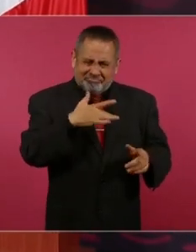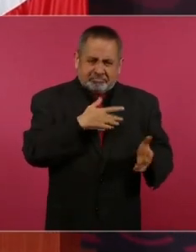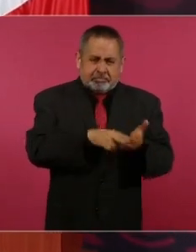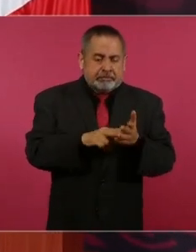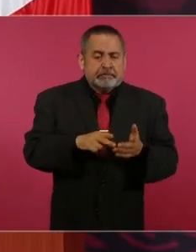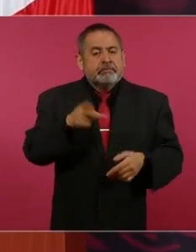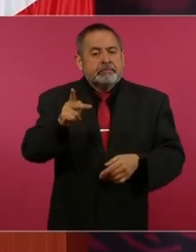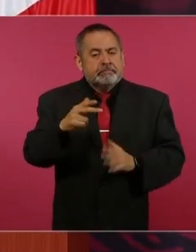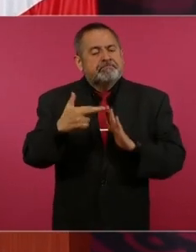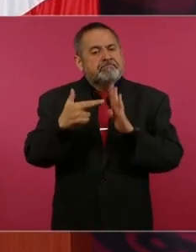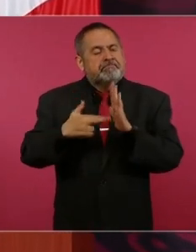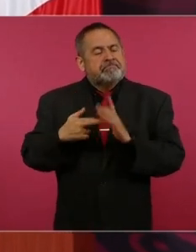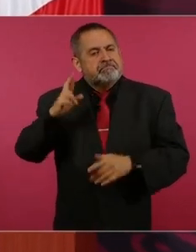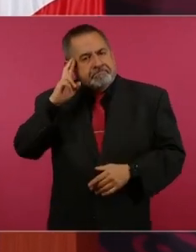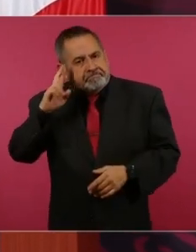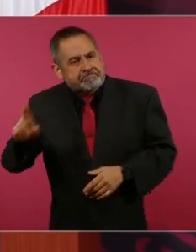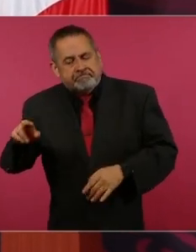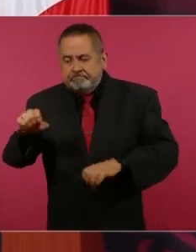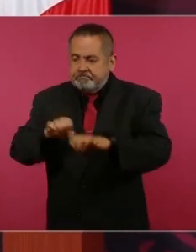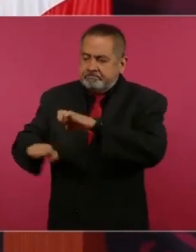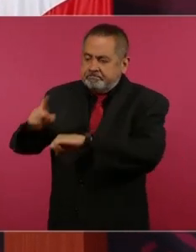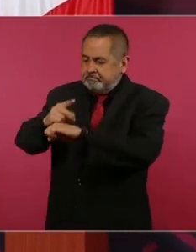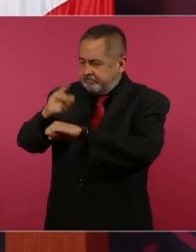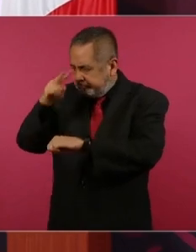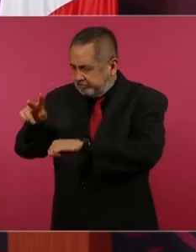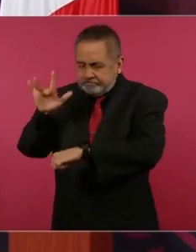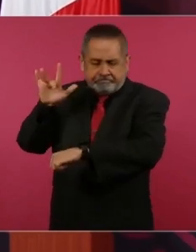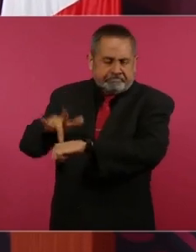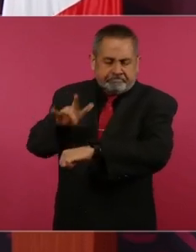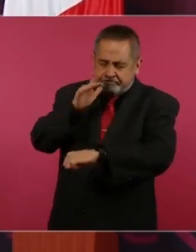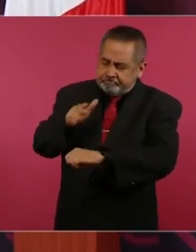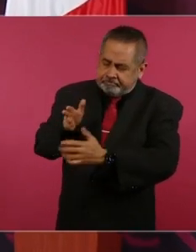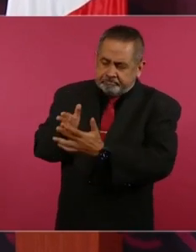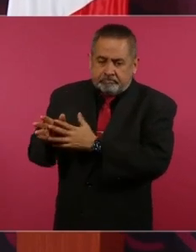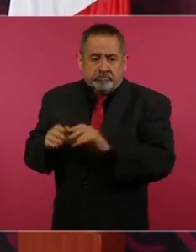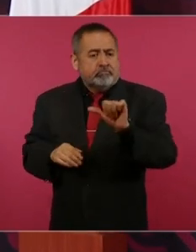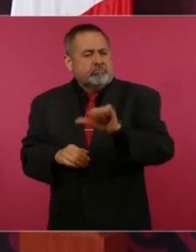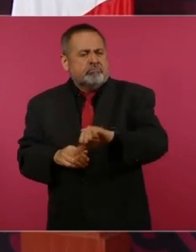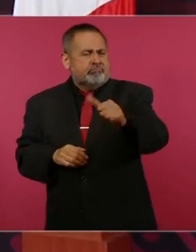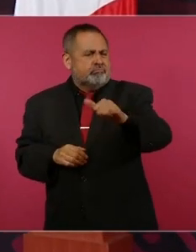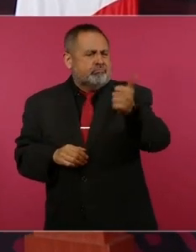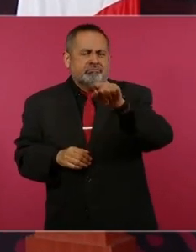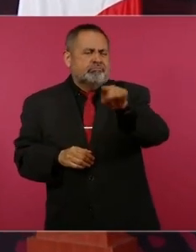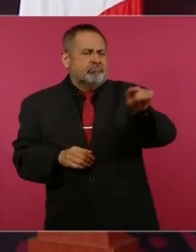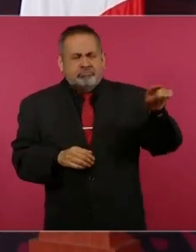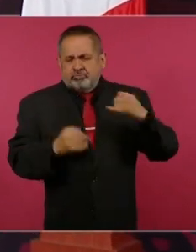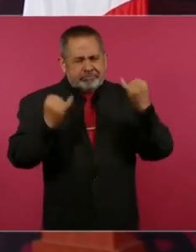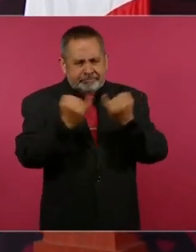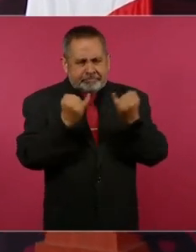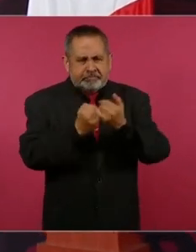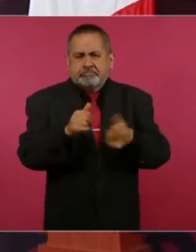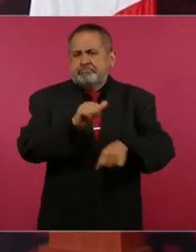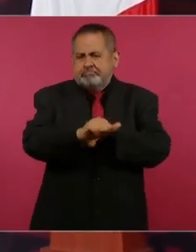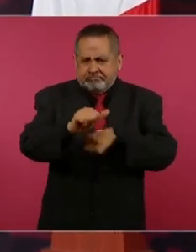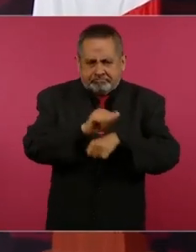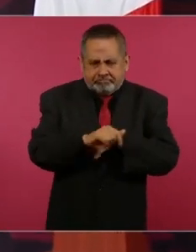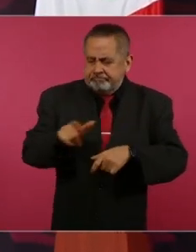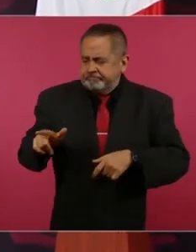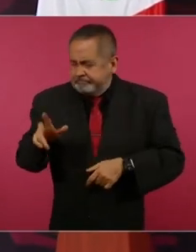a invadir nuestra embajada, como tampoco se atrevieron otros dictadores en